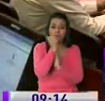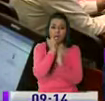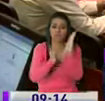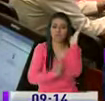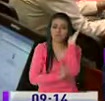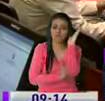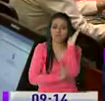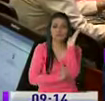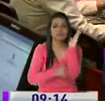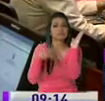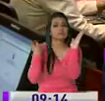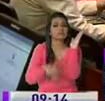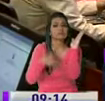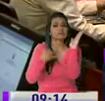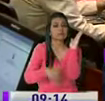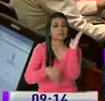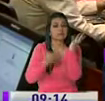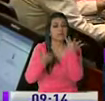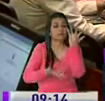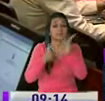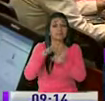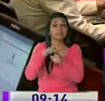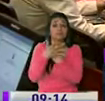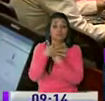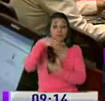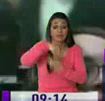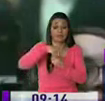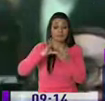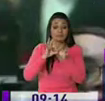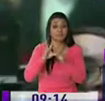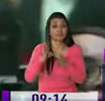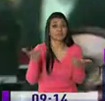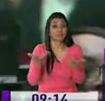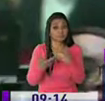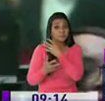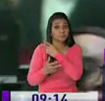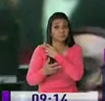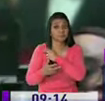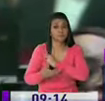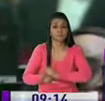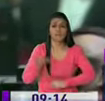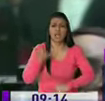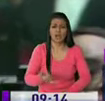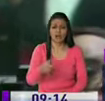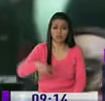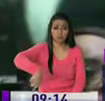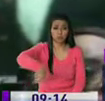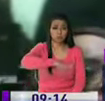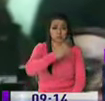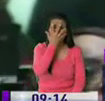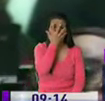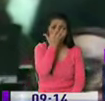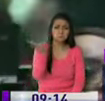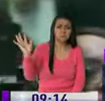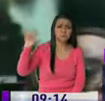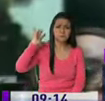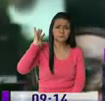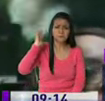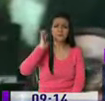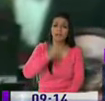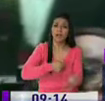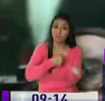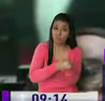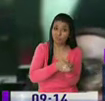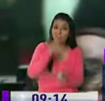pondría en blanco y negro la situación al interior del país. Hoy nos vamos a quitar la careta, apoyamos la consulta